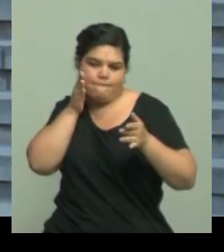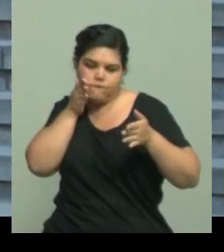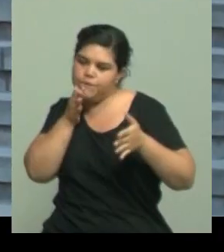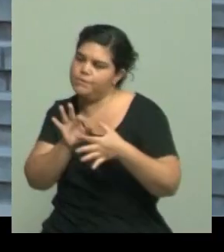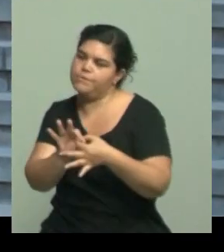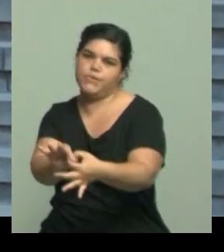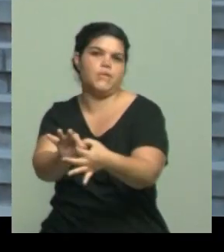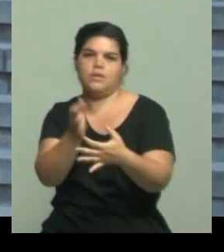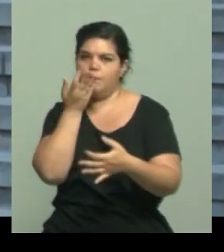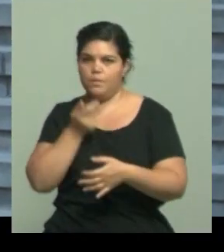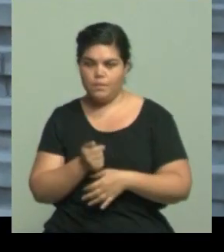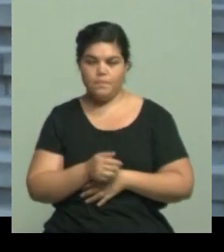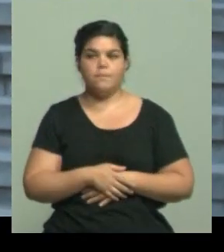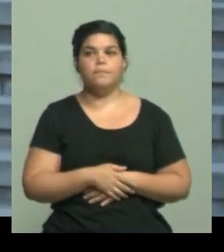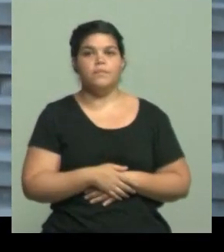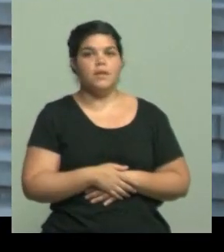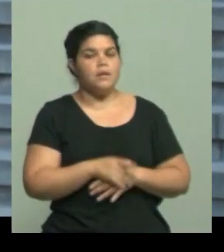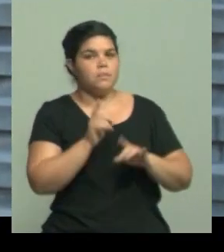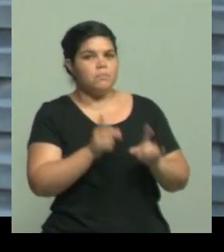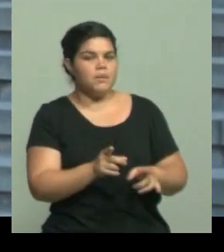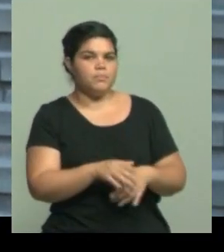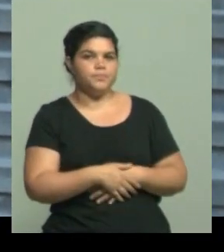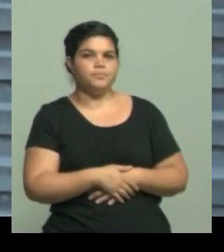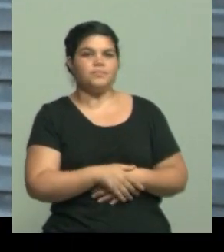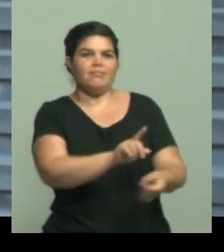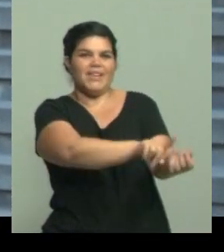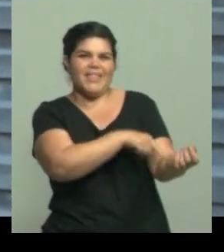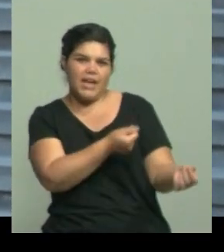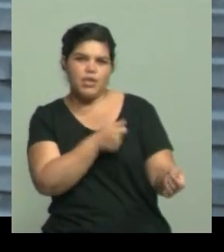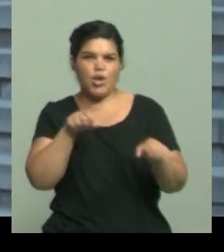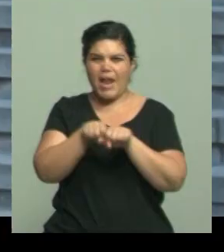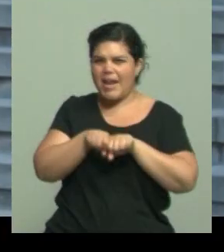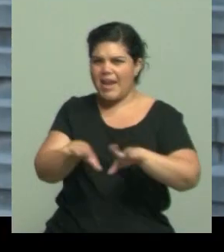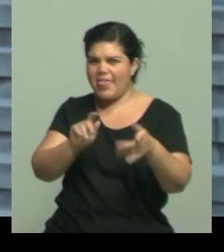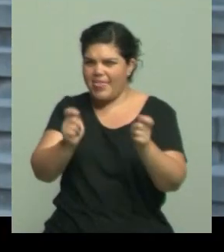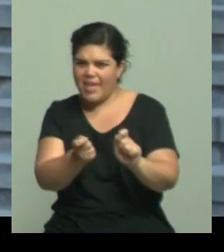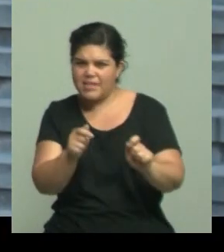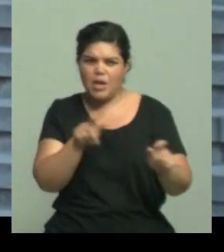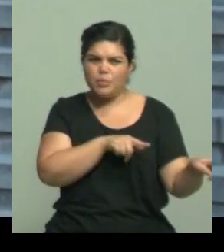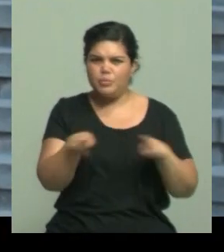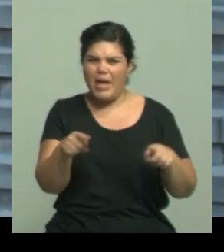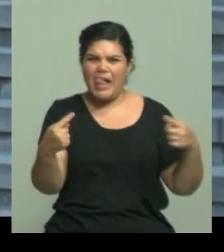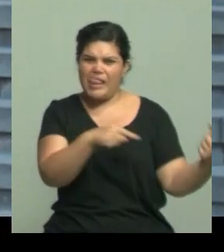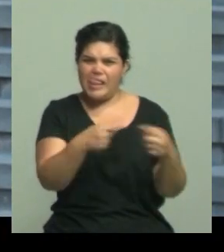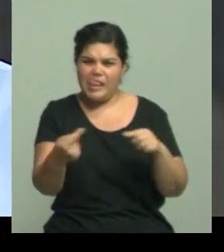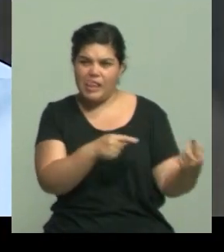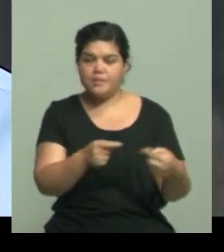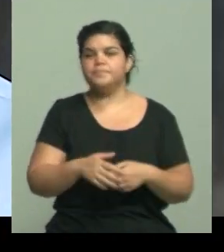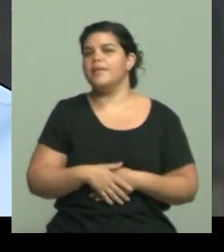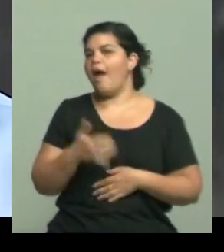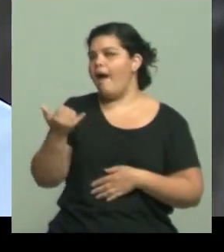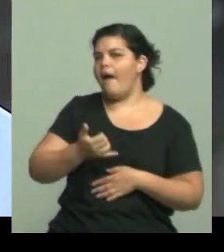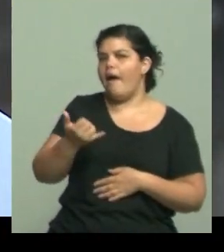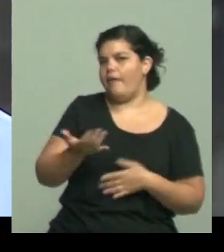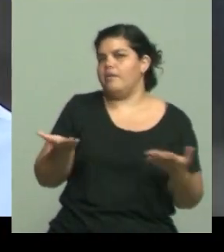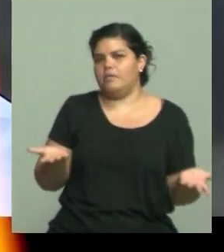esa disputa de arrebatarle ese poder a los medios de comunicación tradicional? Hay una disputa, sí, pero en definitiva los medios de